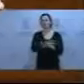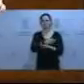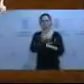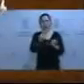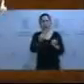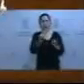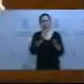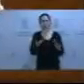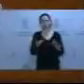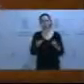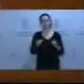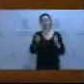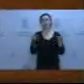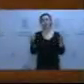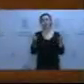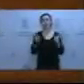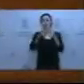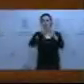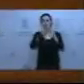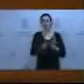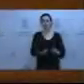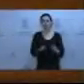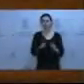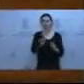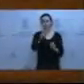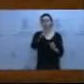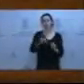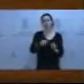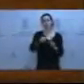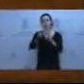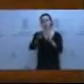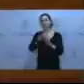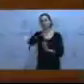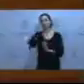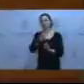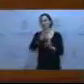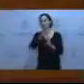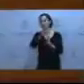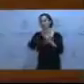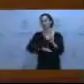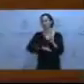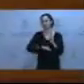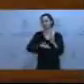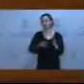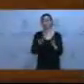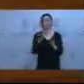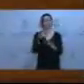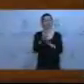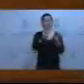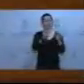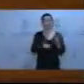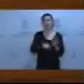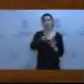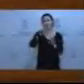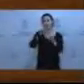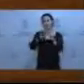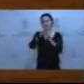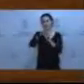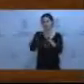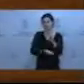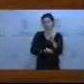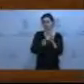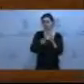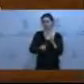redujo en idéntico periodo de tiempo el 1,7%, insisto, frente al 9,6% de reducción asturiana.